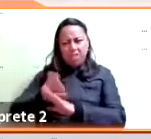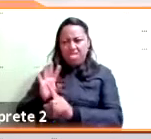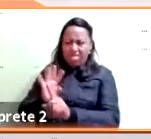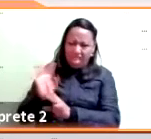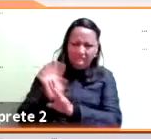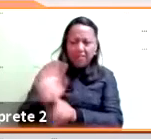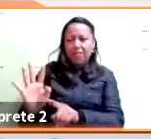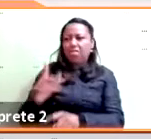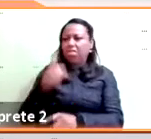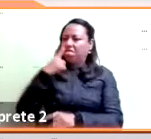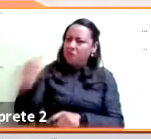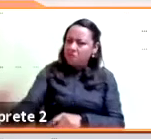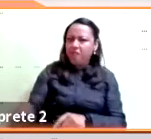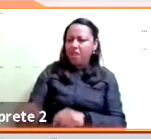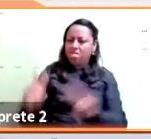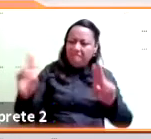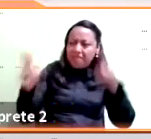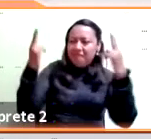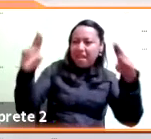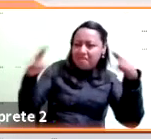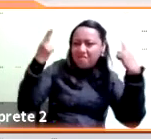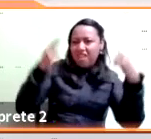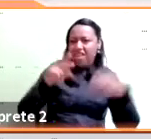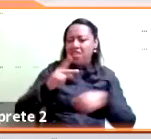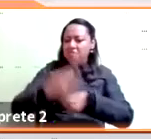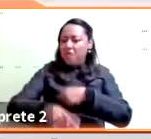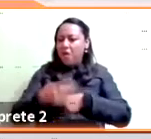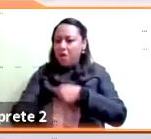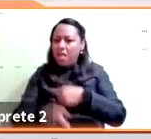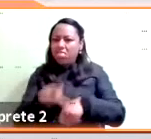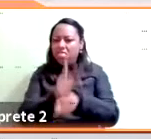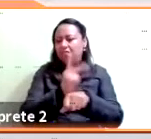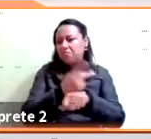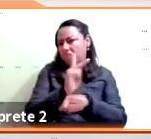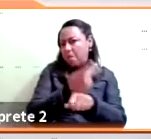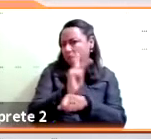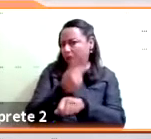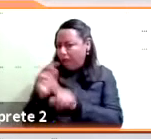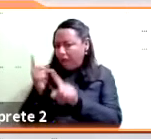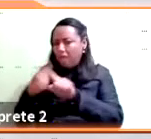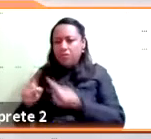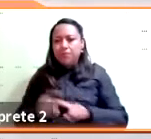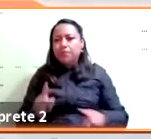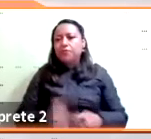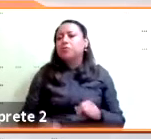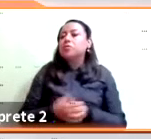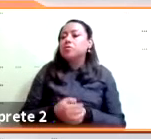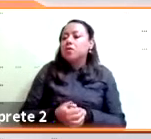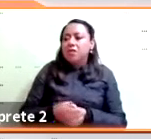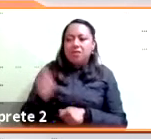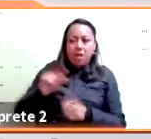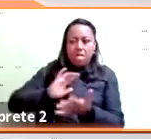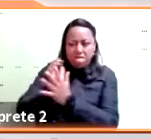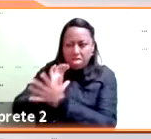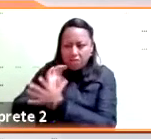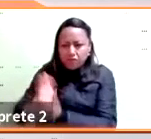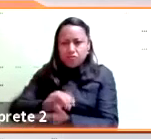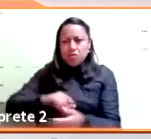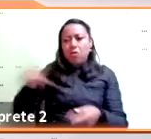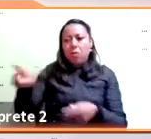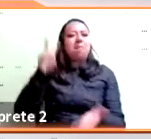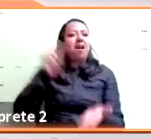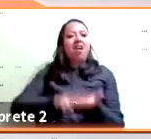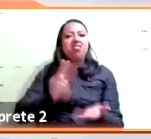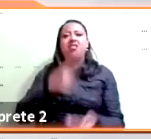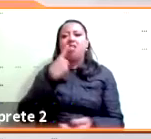menosprecio, insultos, bromas, con una carga de sarcasmo o ironía de manera reiterada, discriminación negativa, desvalorización de